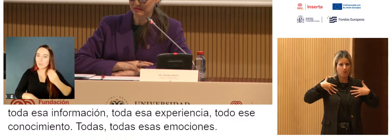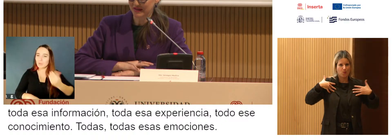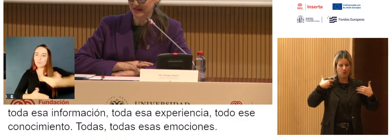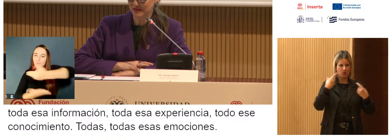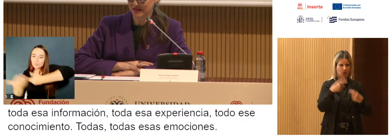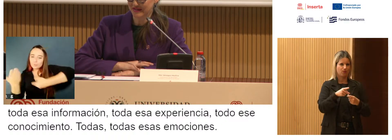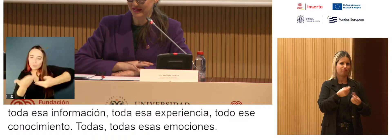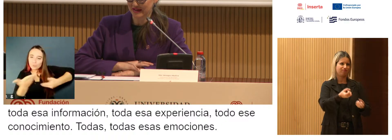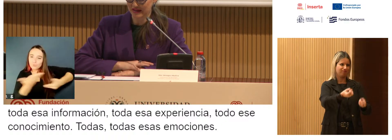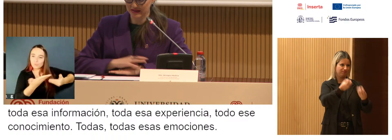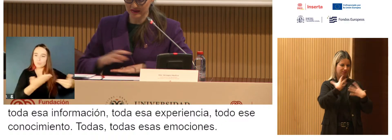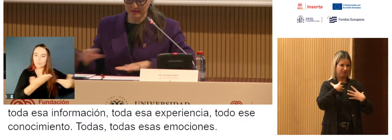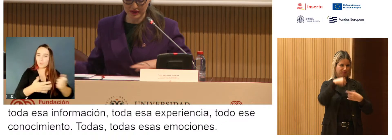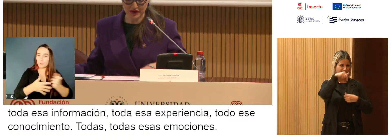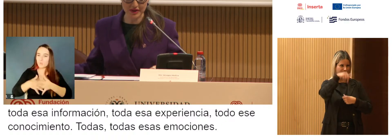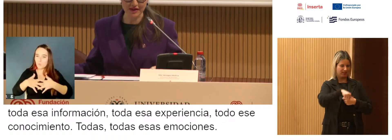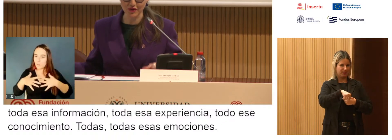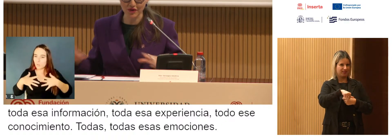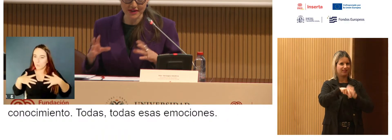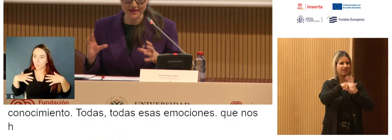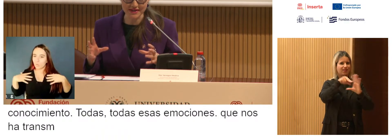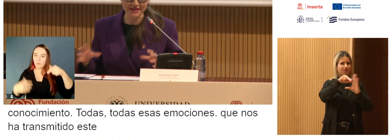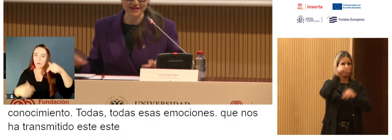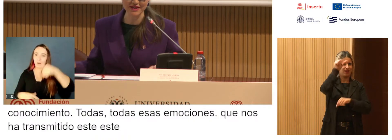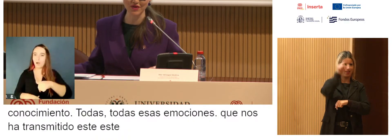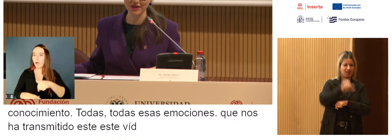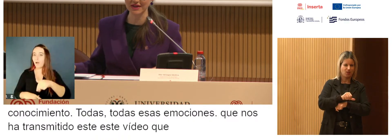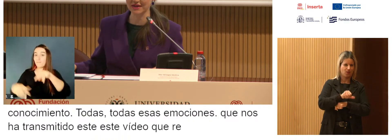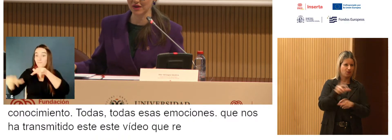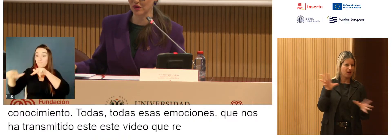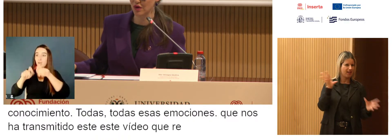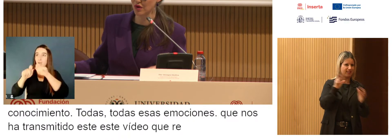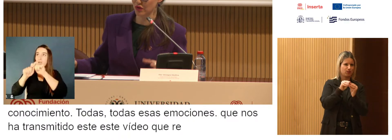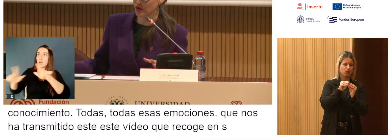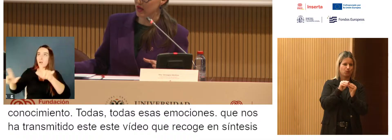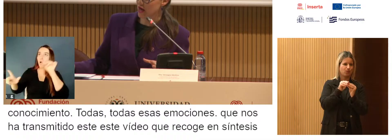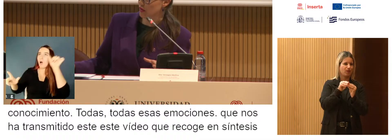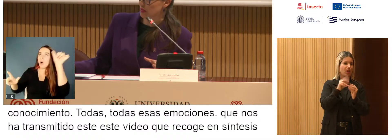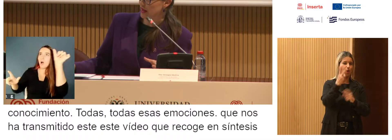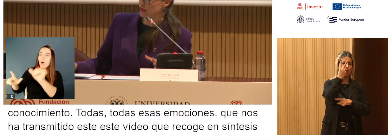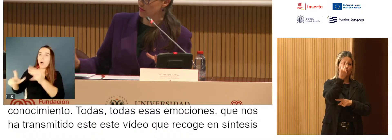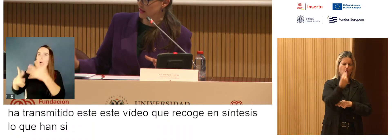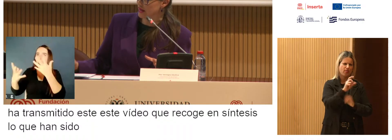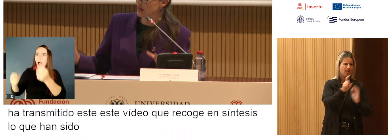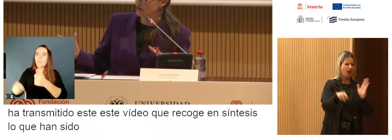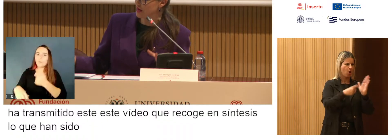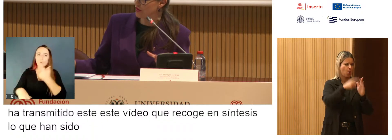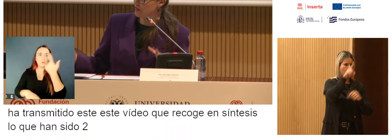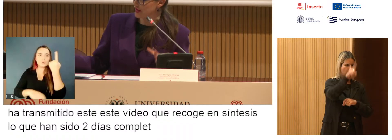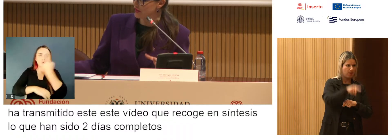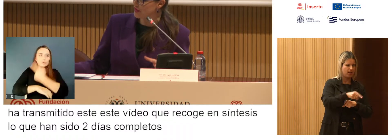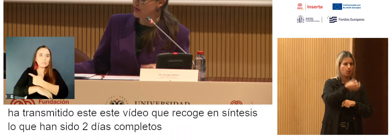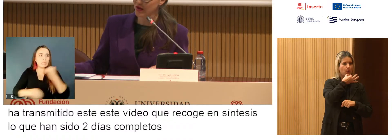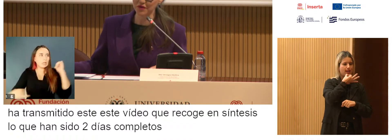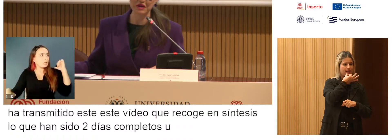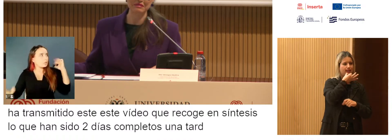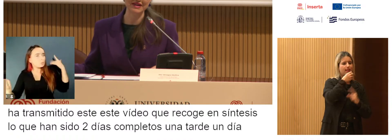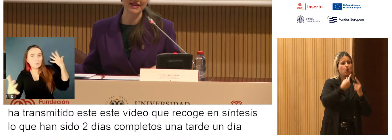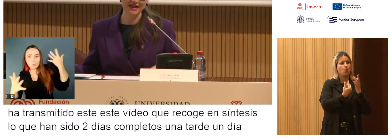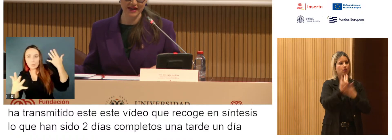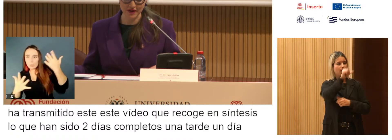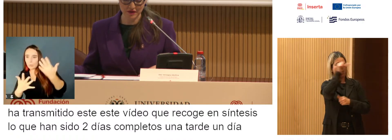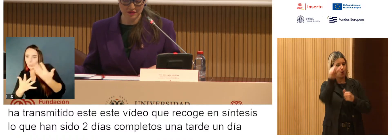nos ha transmitido este vídeo, que recoge en síntesis lo que han sido 2 días completos, una tarde, un día completo y